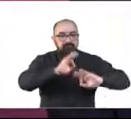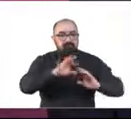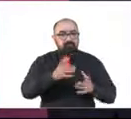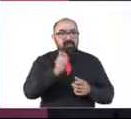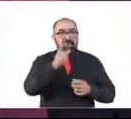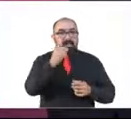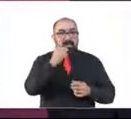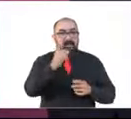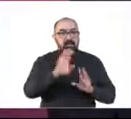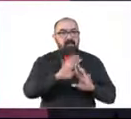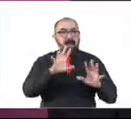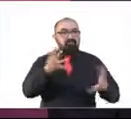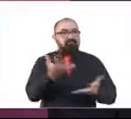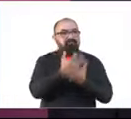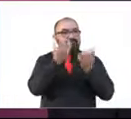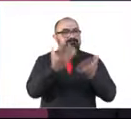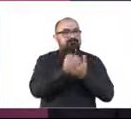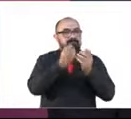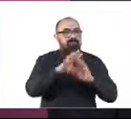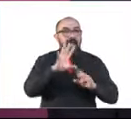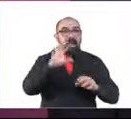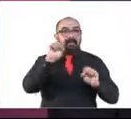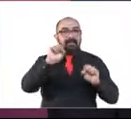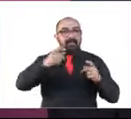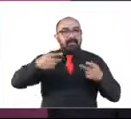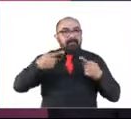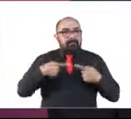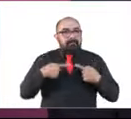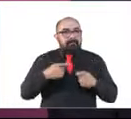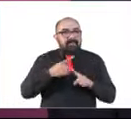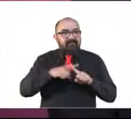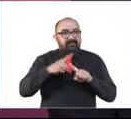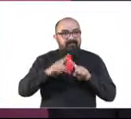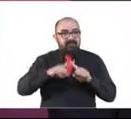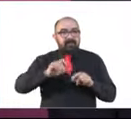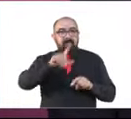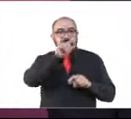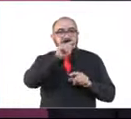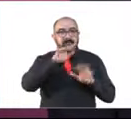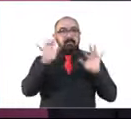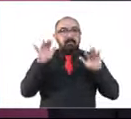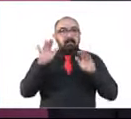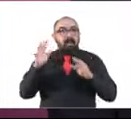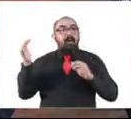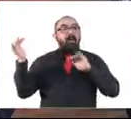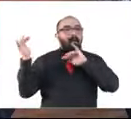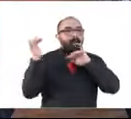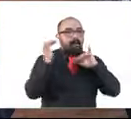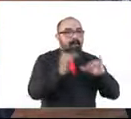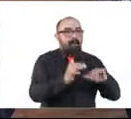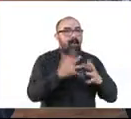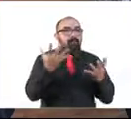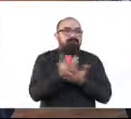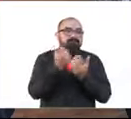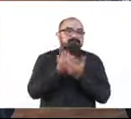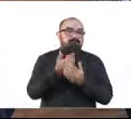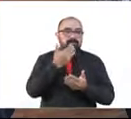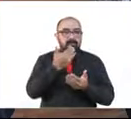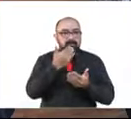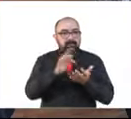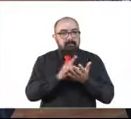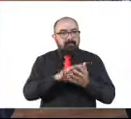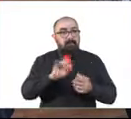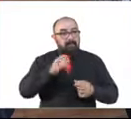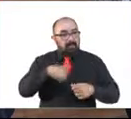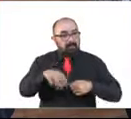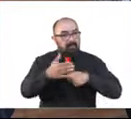hemos recuperado alrededor de 60 especies que antes no llegaban a la Ciudad de México, aves migratorias. Y tenemos un proyecto muy